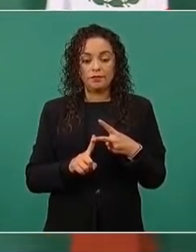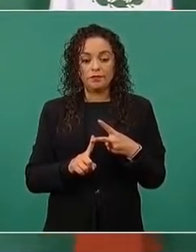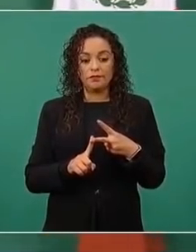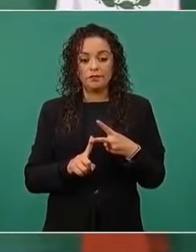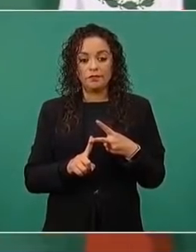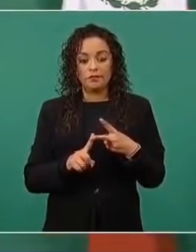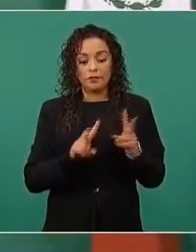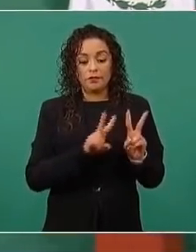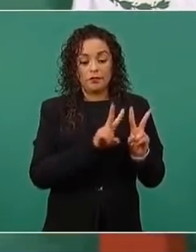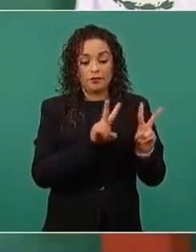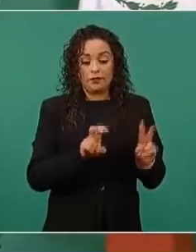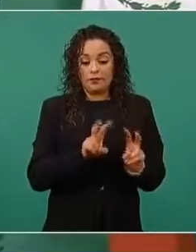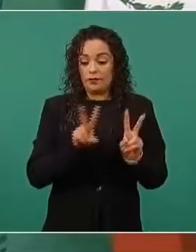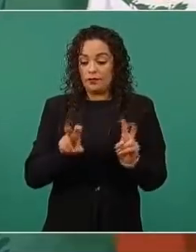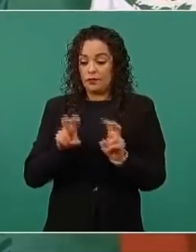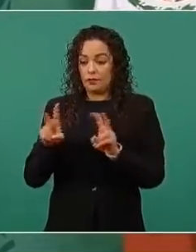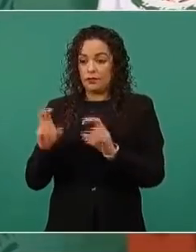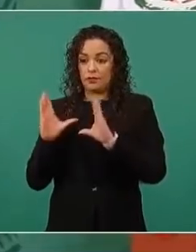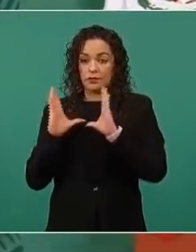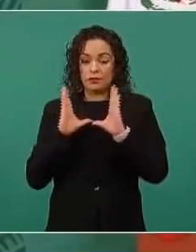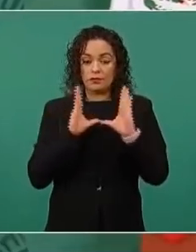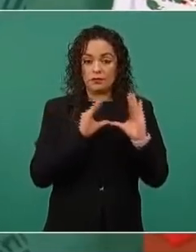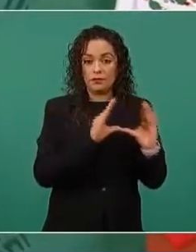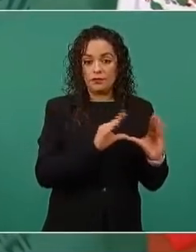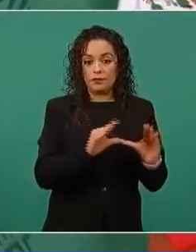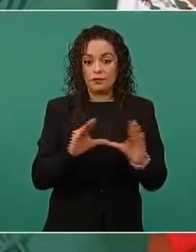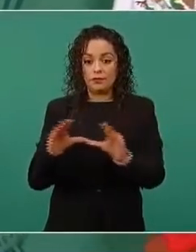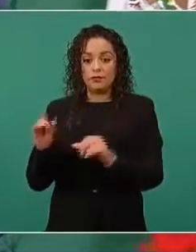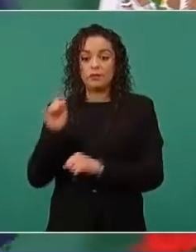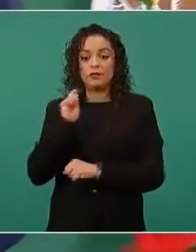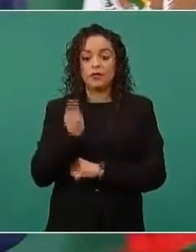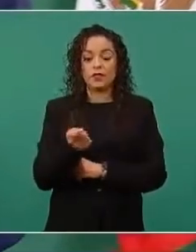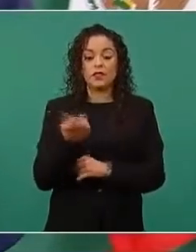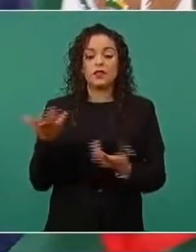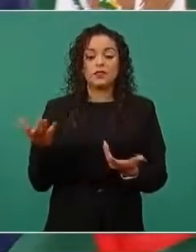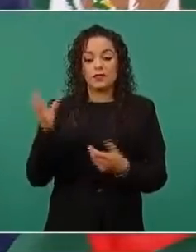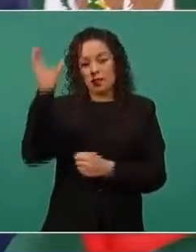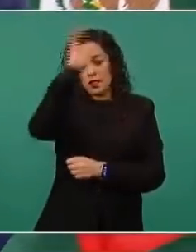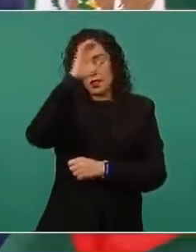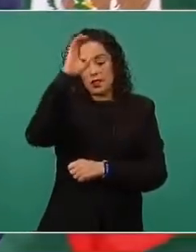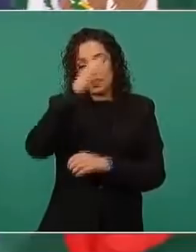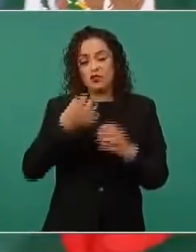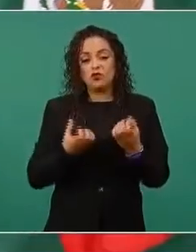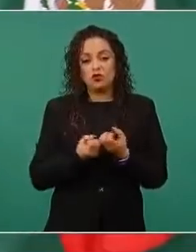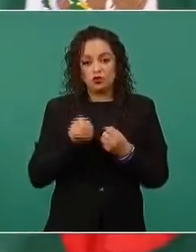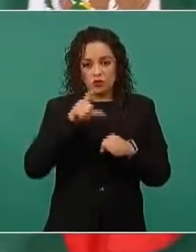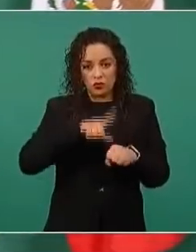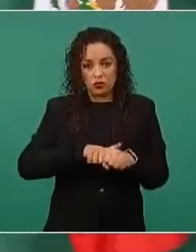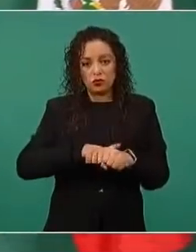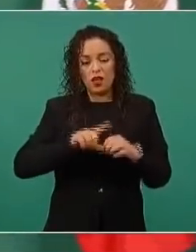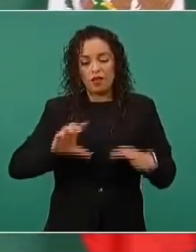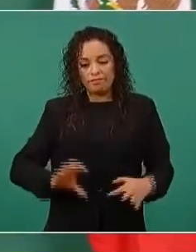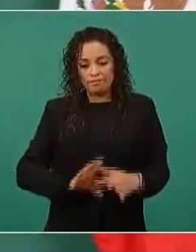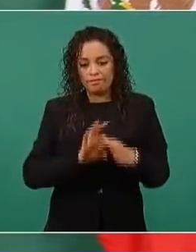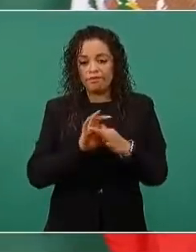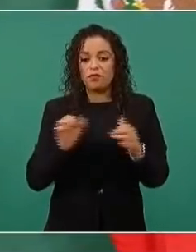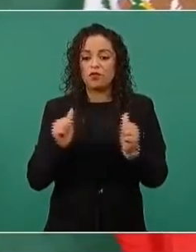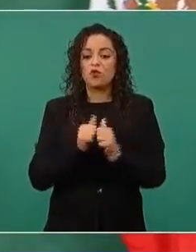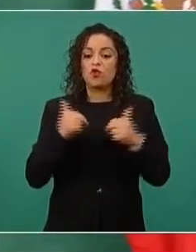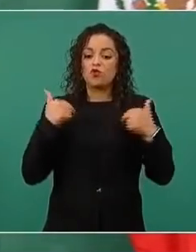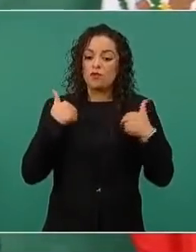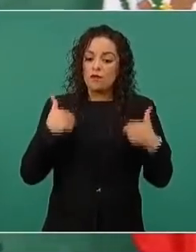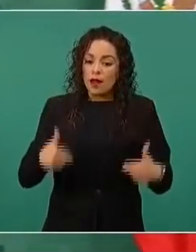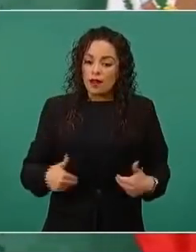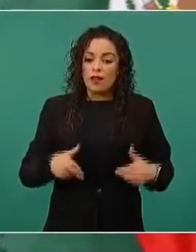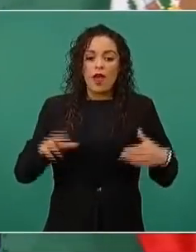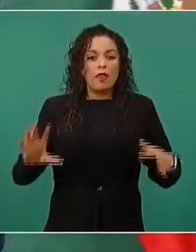con materias relacionadas con las ciencias sociales, con las humanidades, y que a